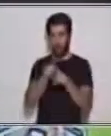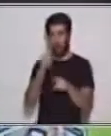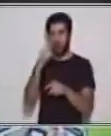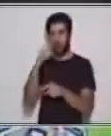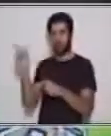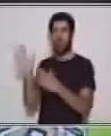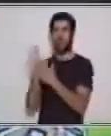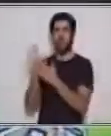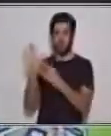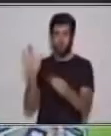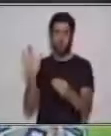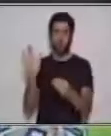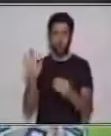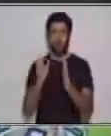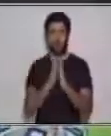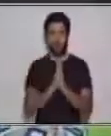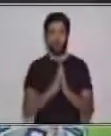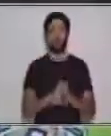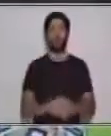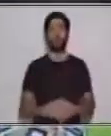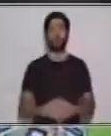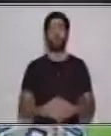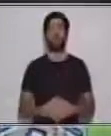nuestra línea vertical.